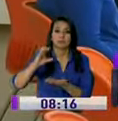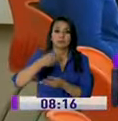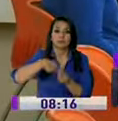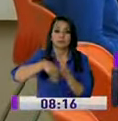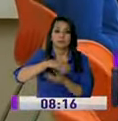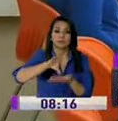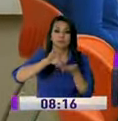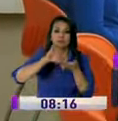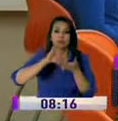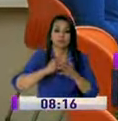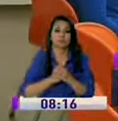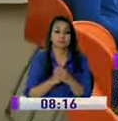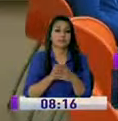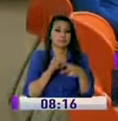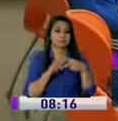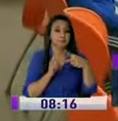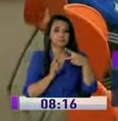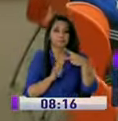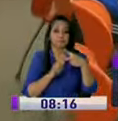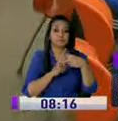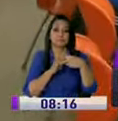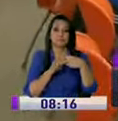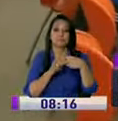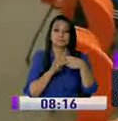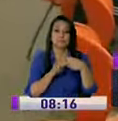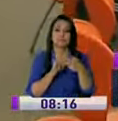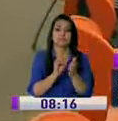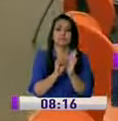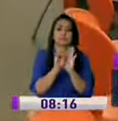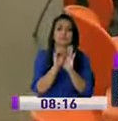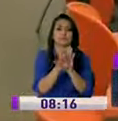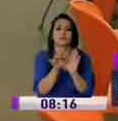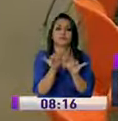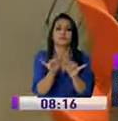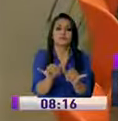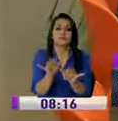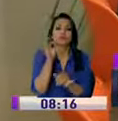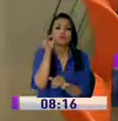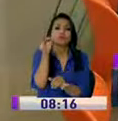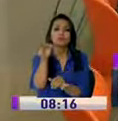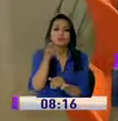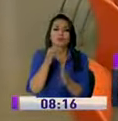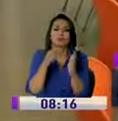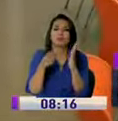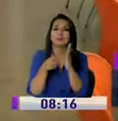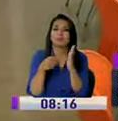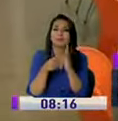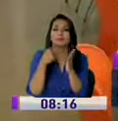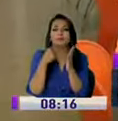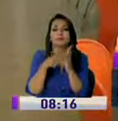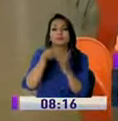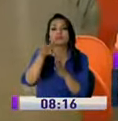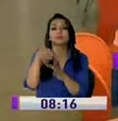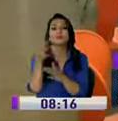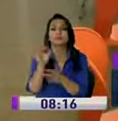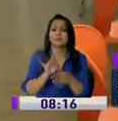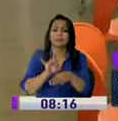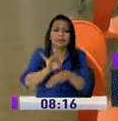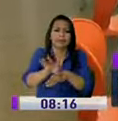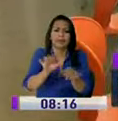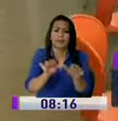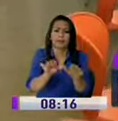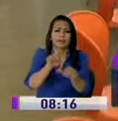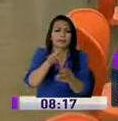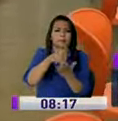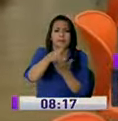maneras. Así es, efectivamente. La una, dejando esos recursos como para compensar futuras obligaciones, es decir, el impuesto de 2019, y la otra,